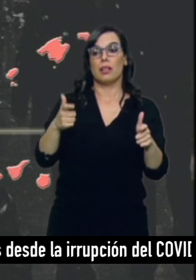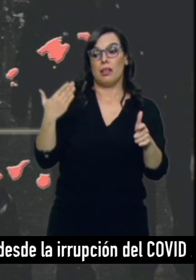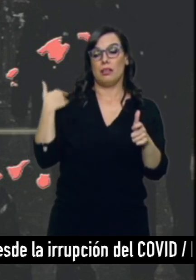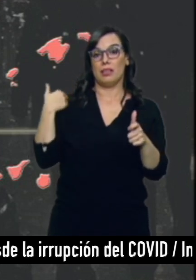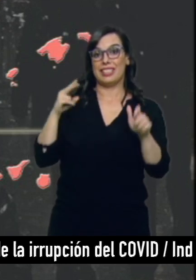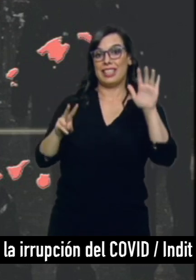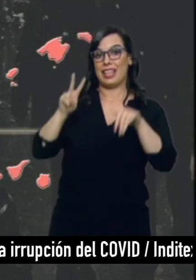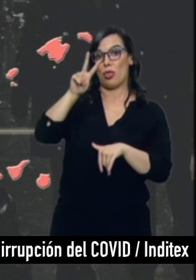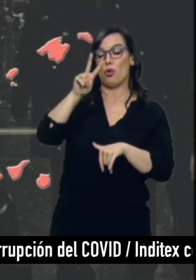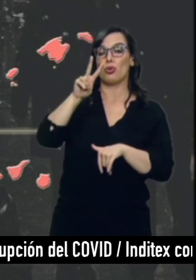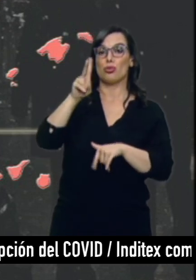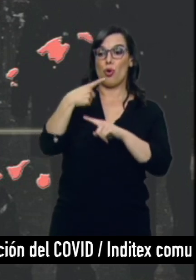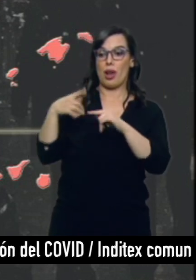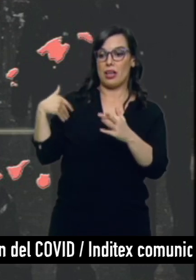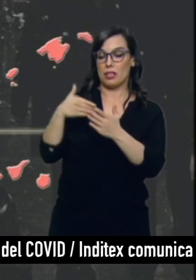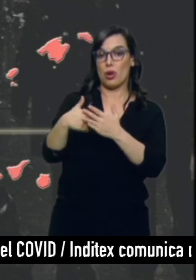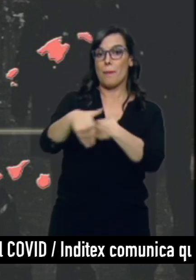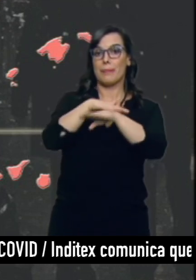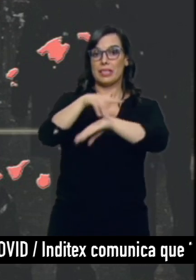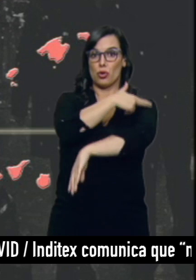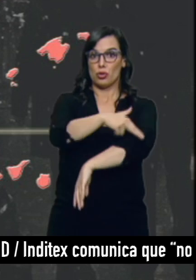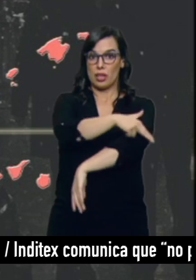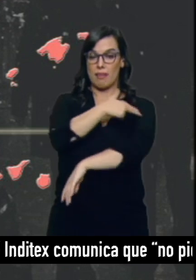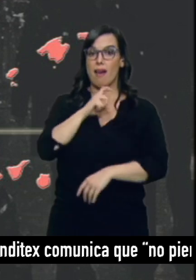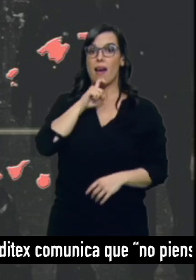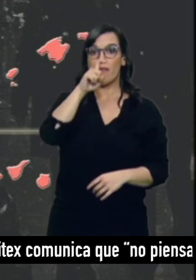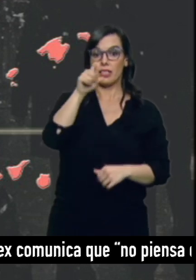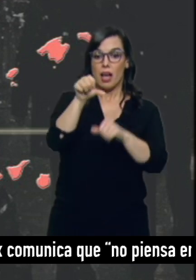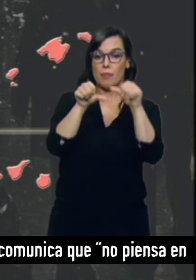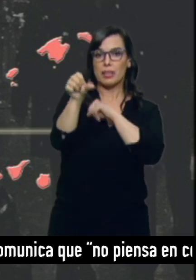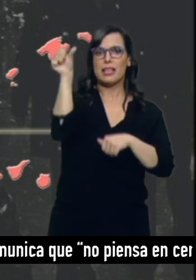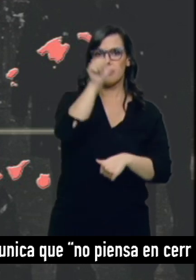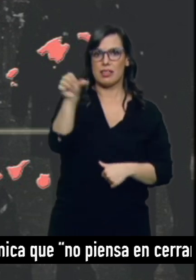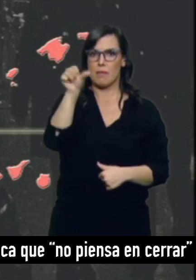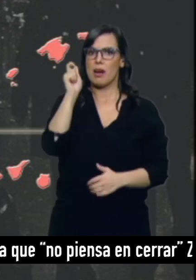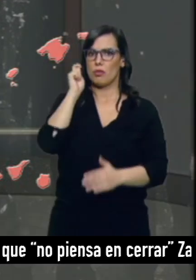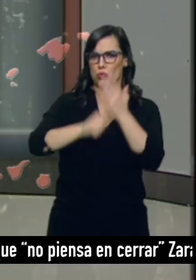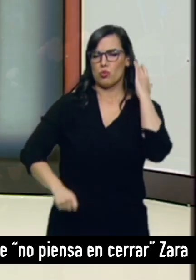horas. Desde el Ministerio de Sanidad han advertido que se acercan semanas duras.